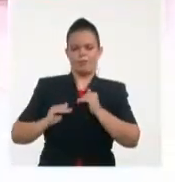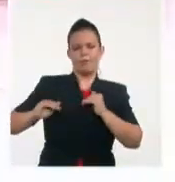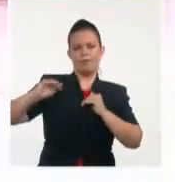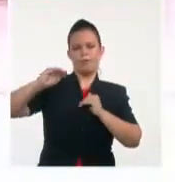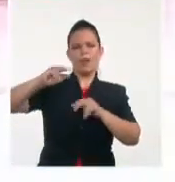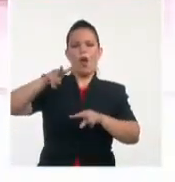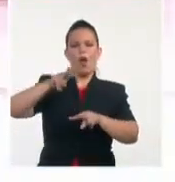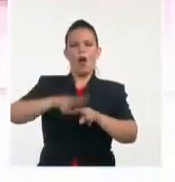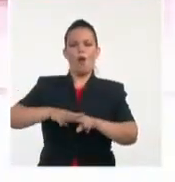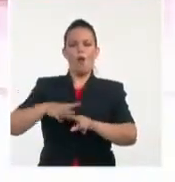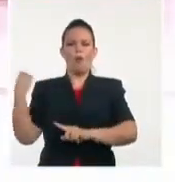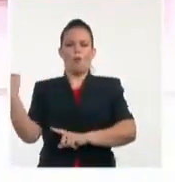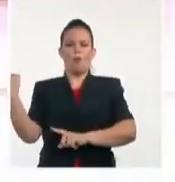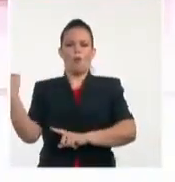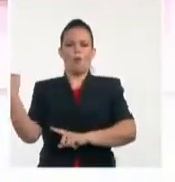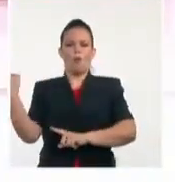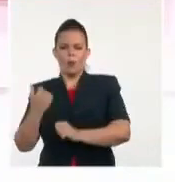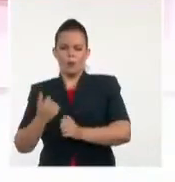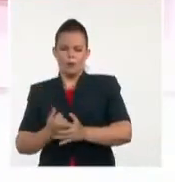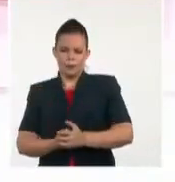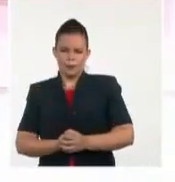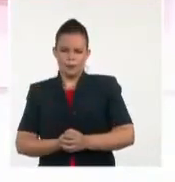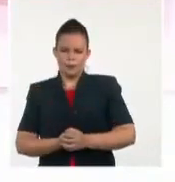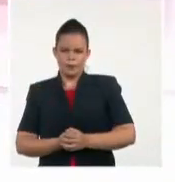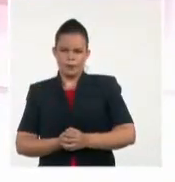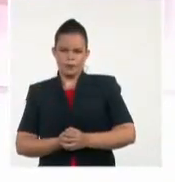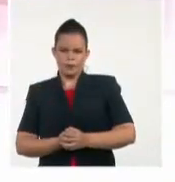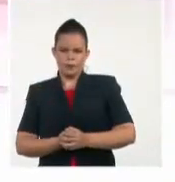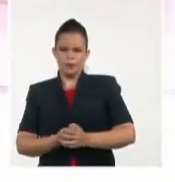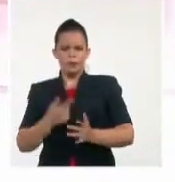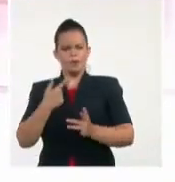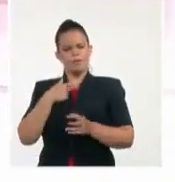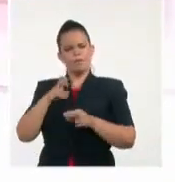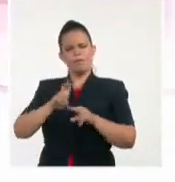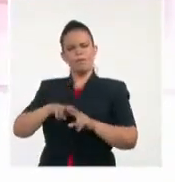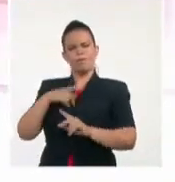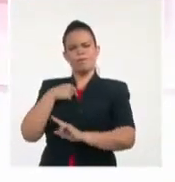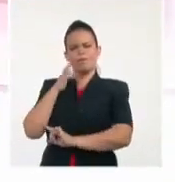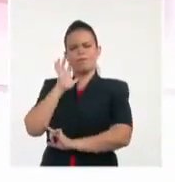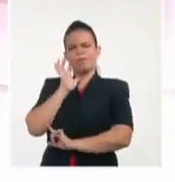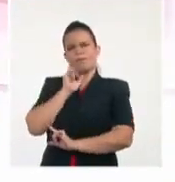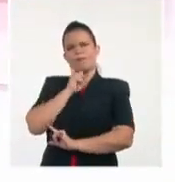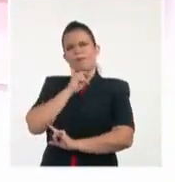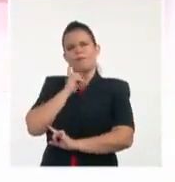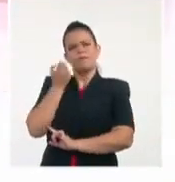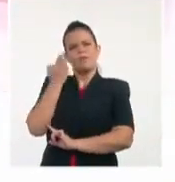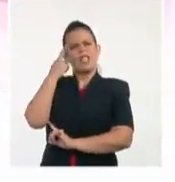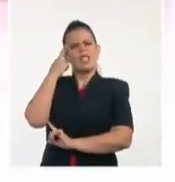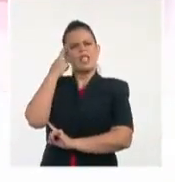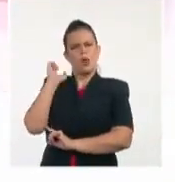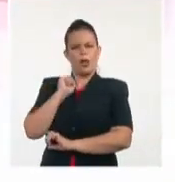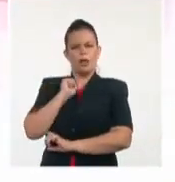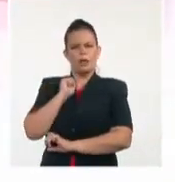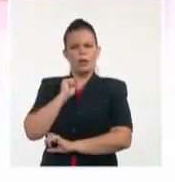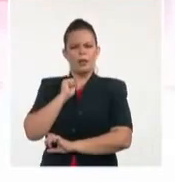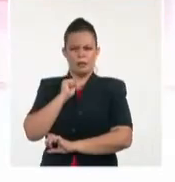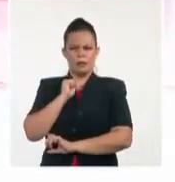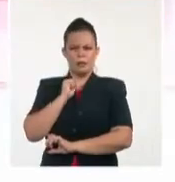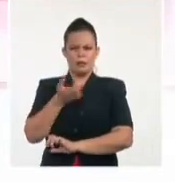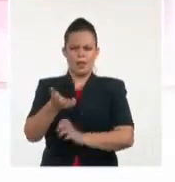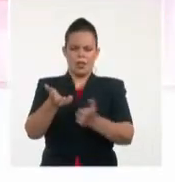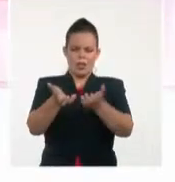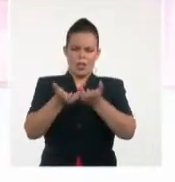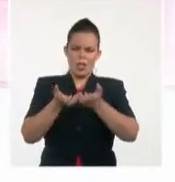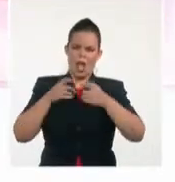Pero me puse a hacer memoria después. Busqué los archivos. Y miren en la próxima diapositiva que